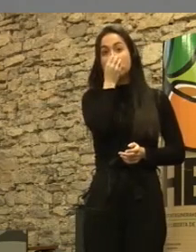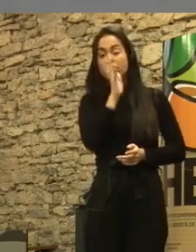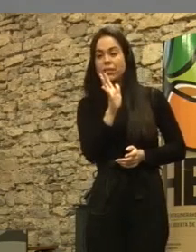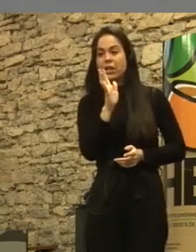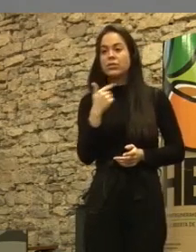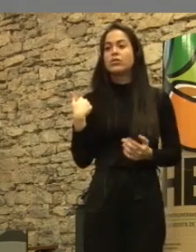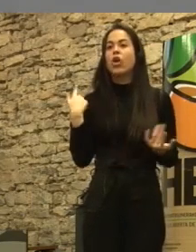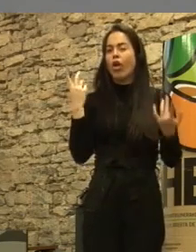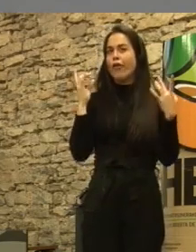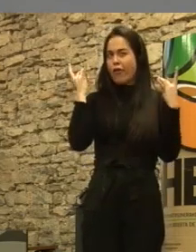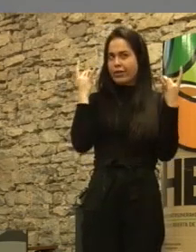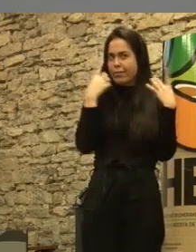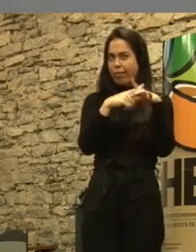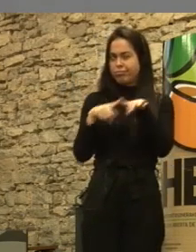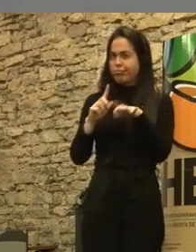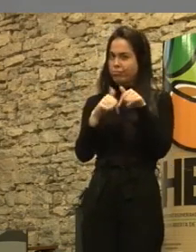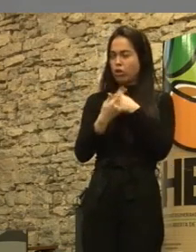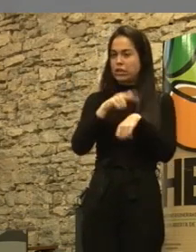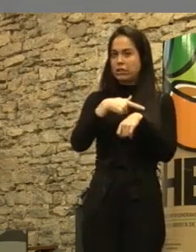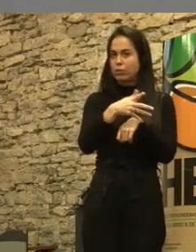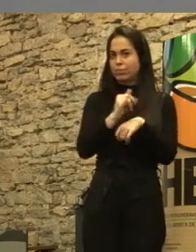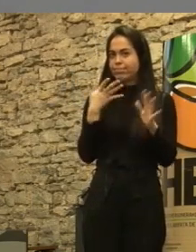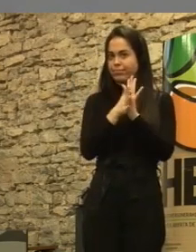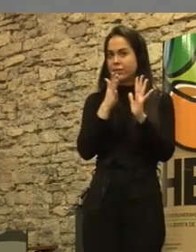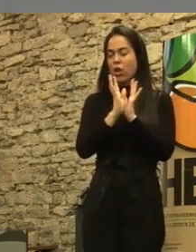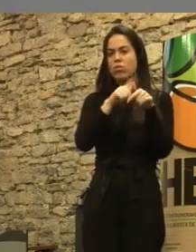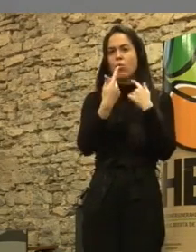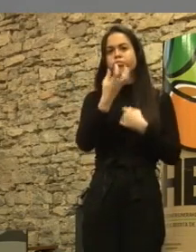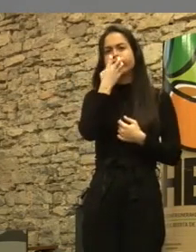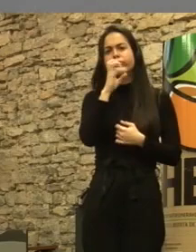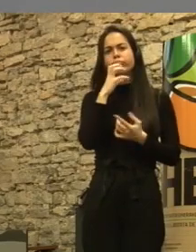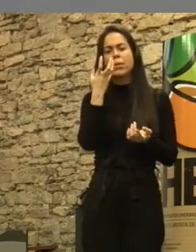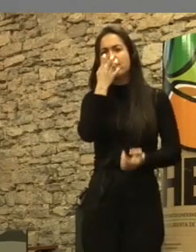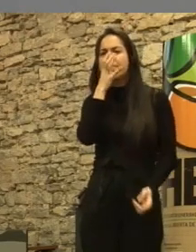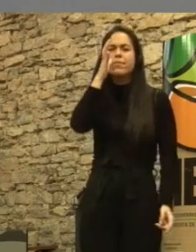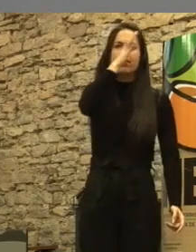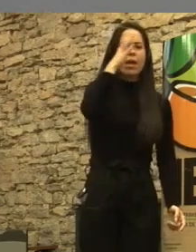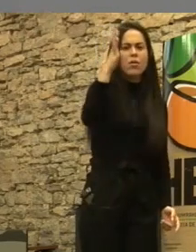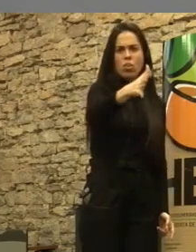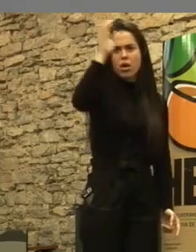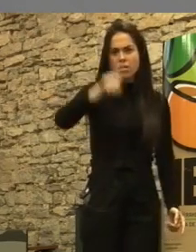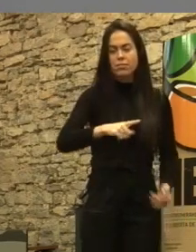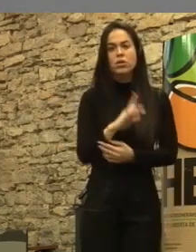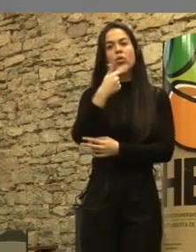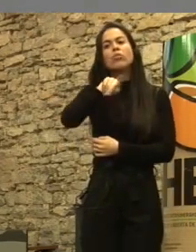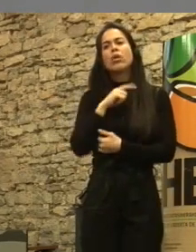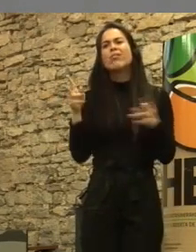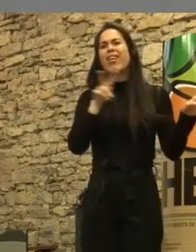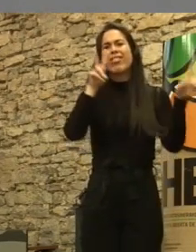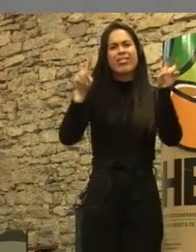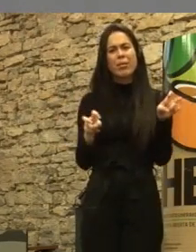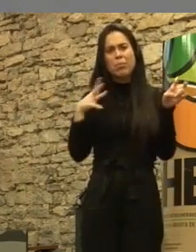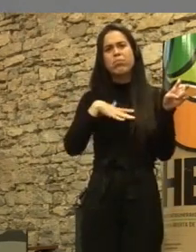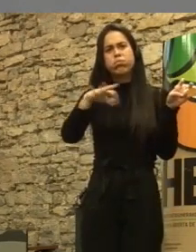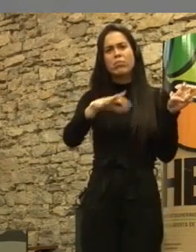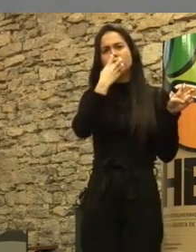después hay tiempo contaré. Después el tema está también de quejas y de denuncias, ¿no? Hay un montón de sitios, un montón de cosas donde podemos tematizar cuestiones y donde